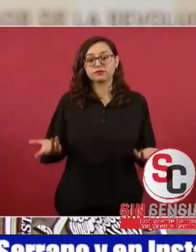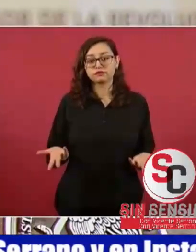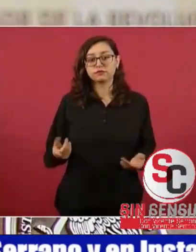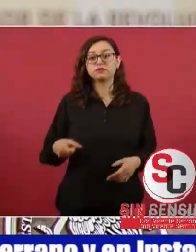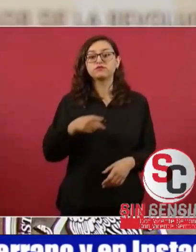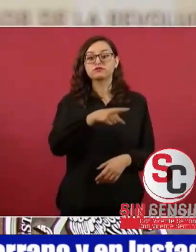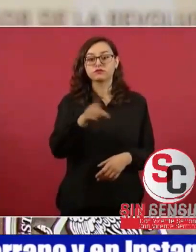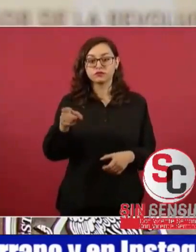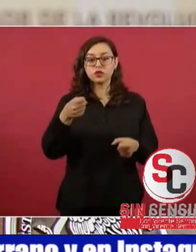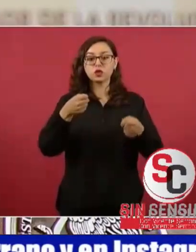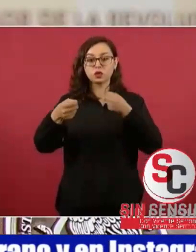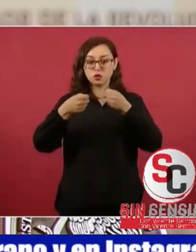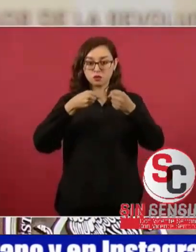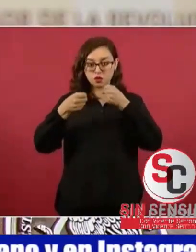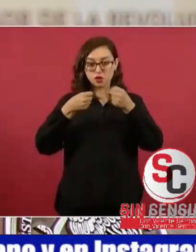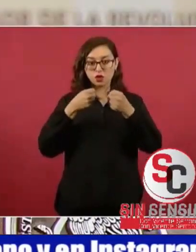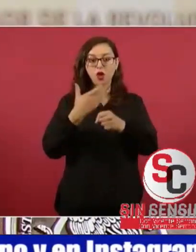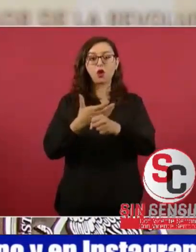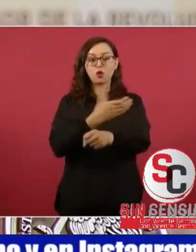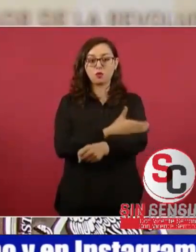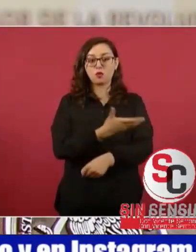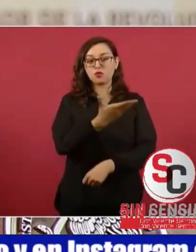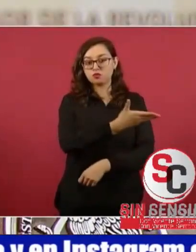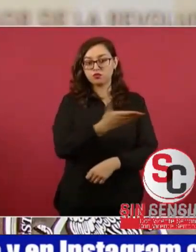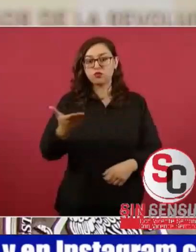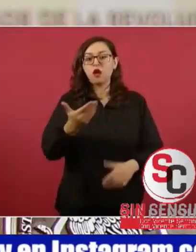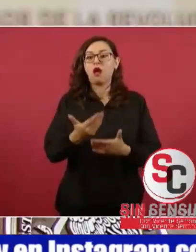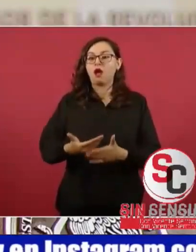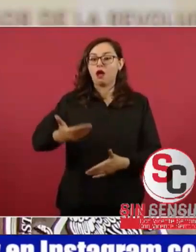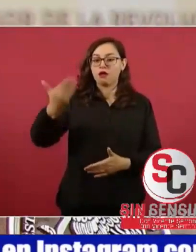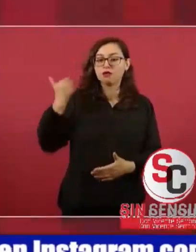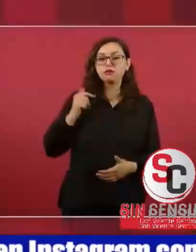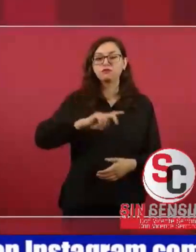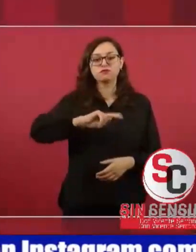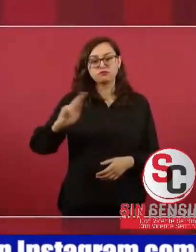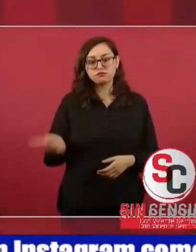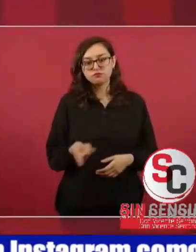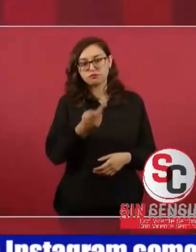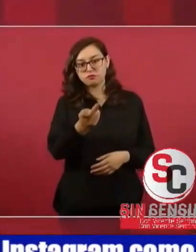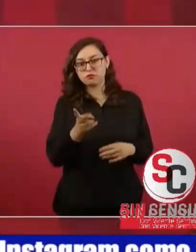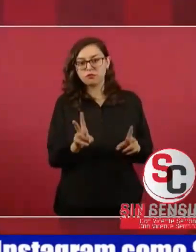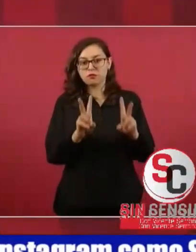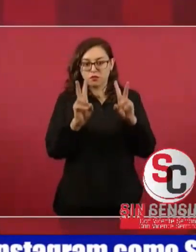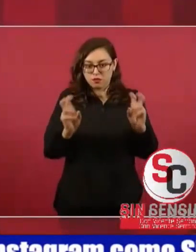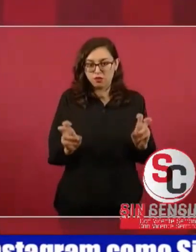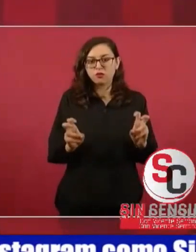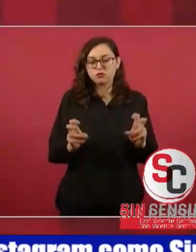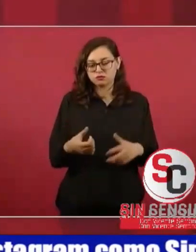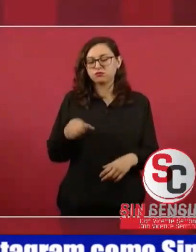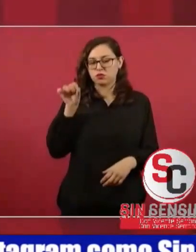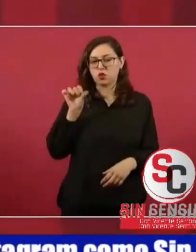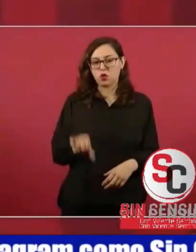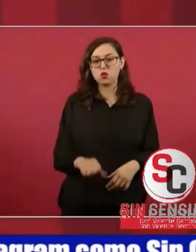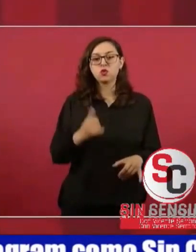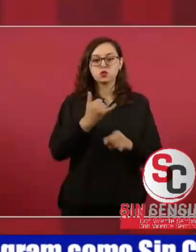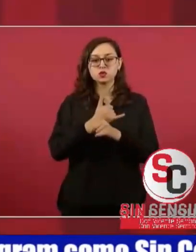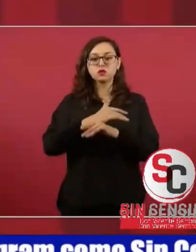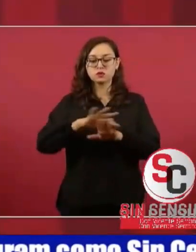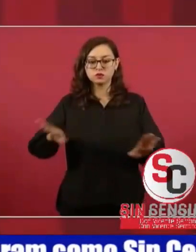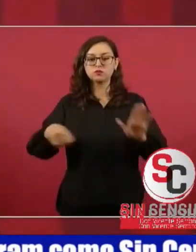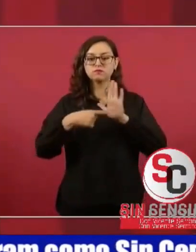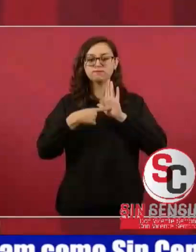Uno, porque se ha convertido en un líder de América Latina, porque ha encabezado una ola ahora de gobiernos